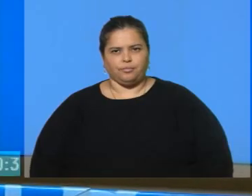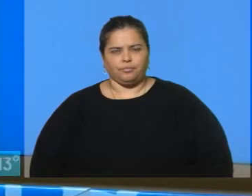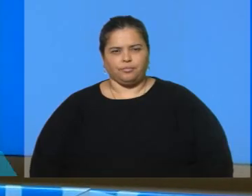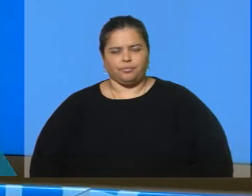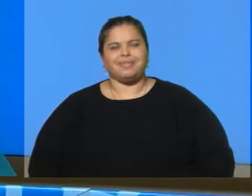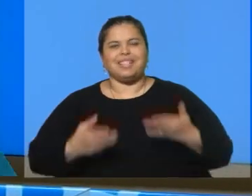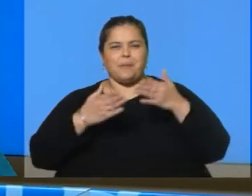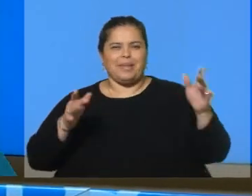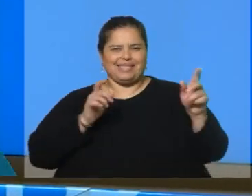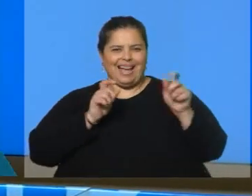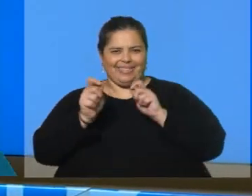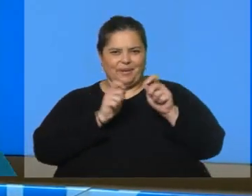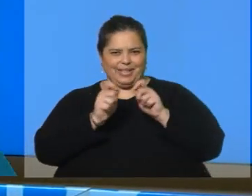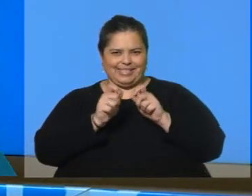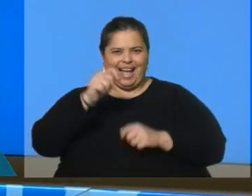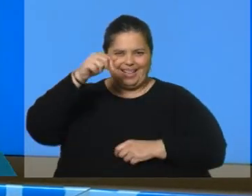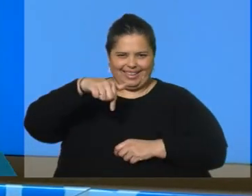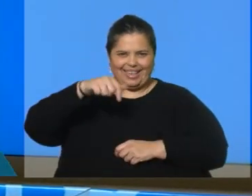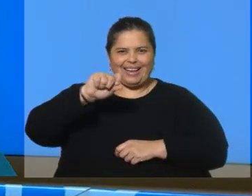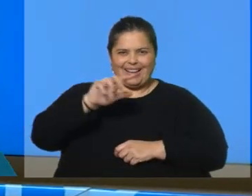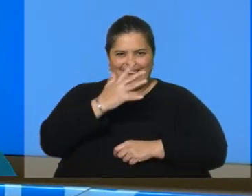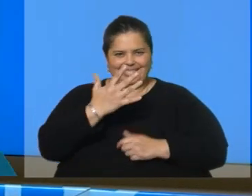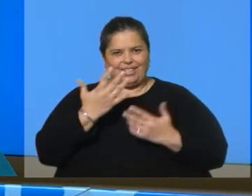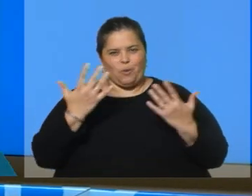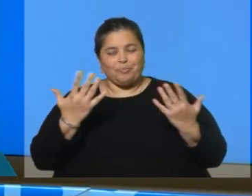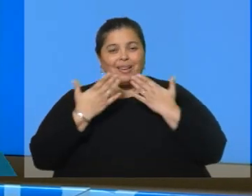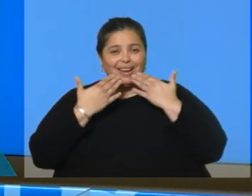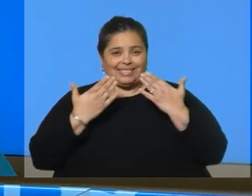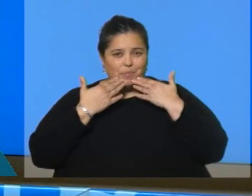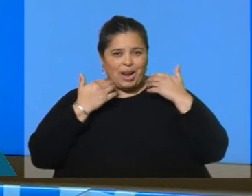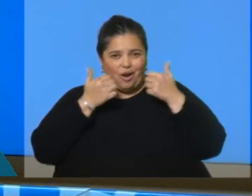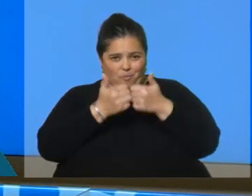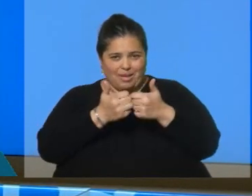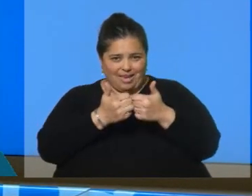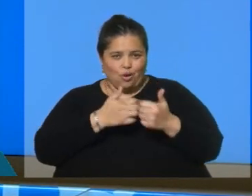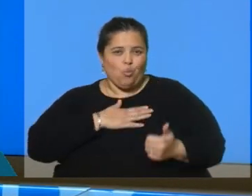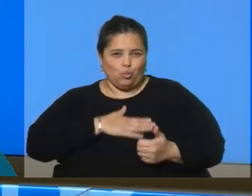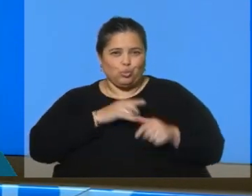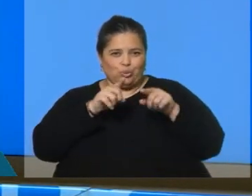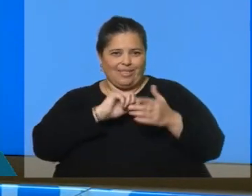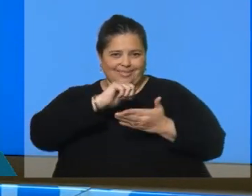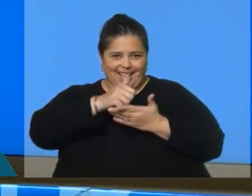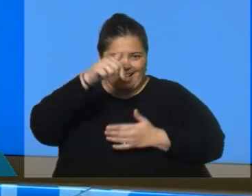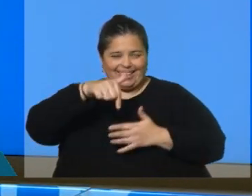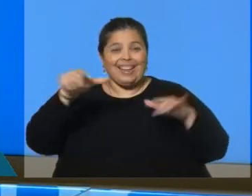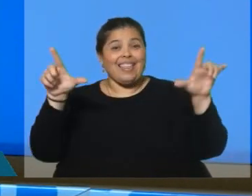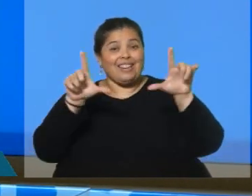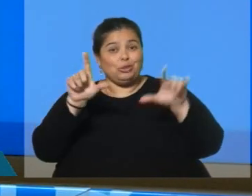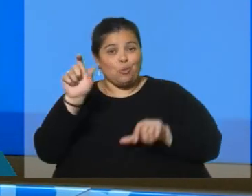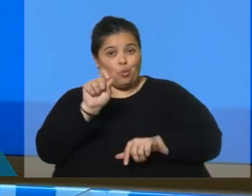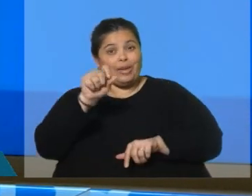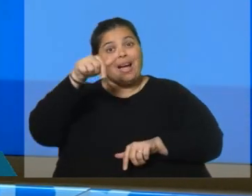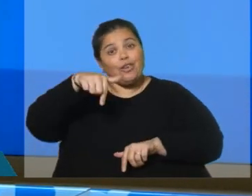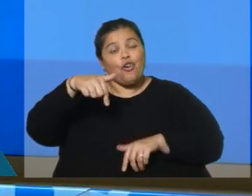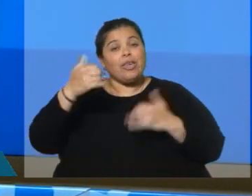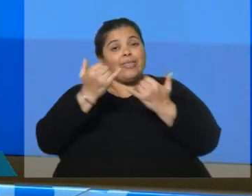comienza la entrevista aquí en Canal 5 Gracias por acompañarnos es un gusto que estén con nosotros en la televisión pública y en particular en